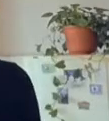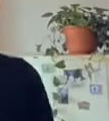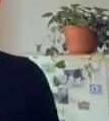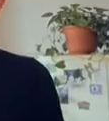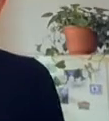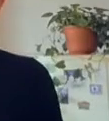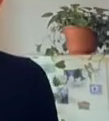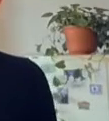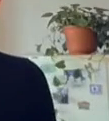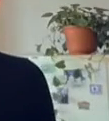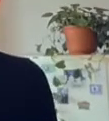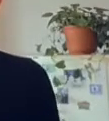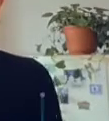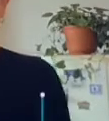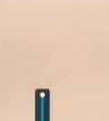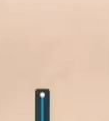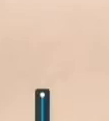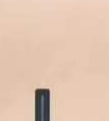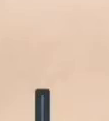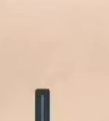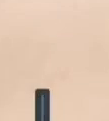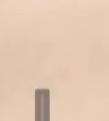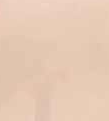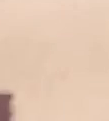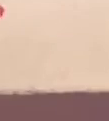entre un virus y una bacteria?